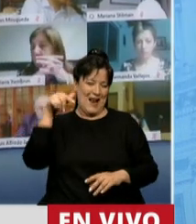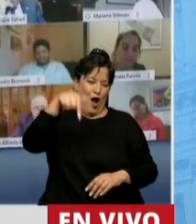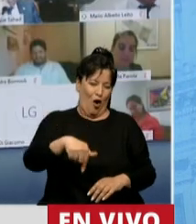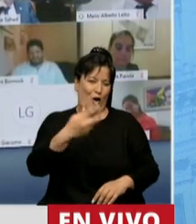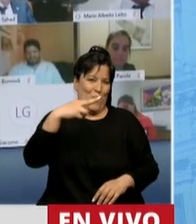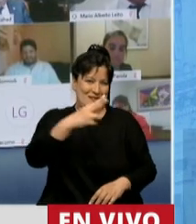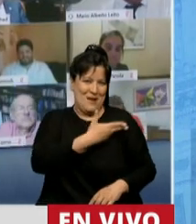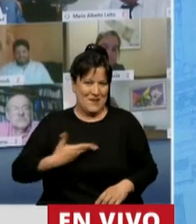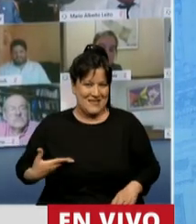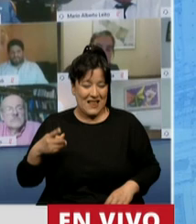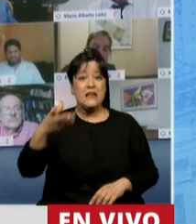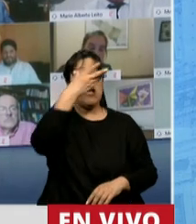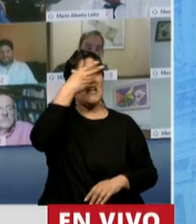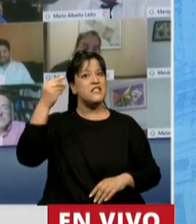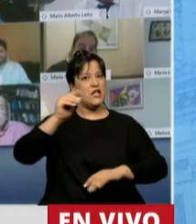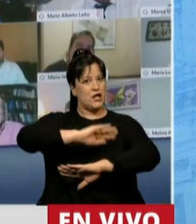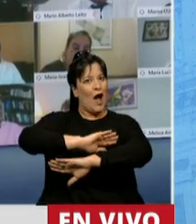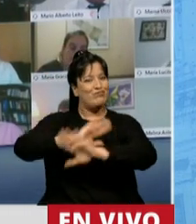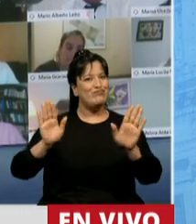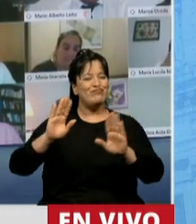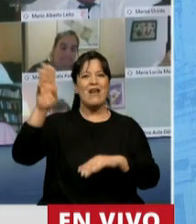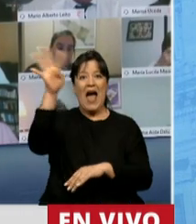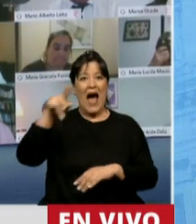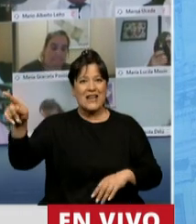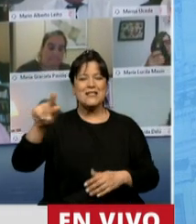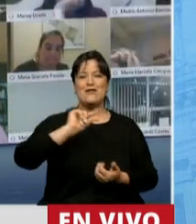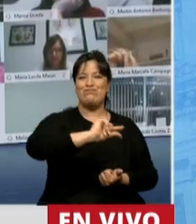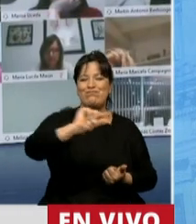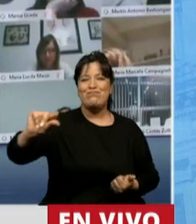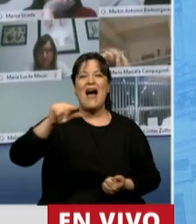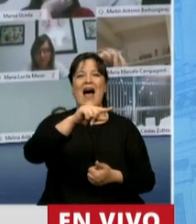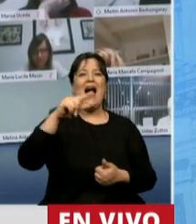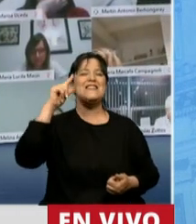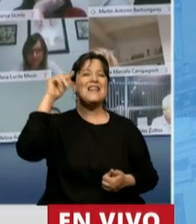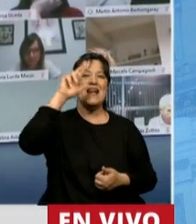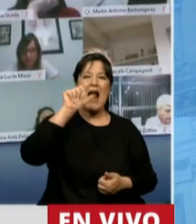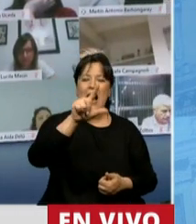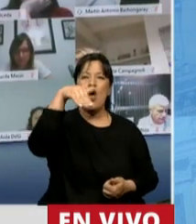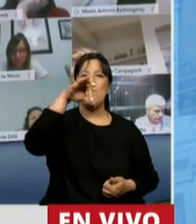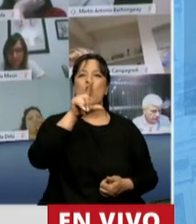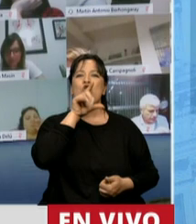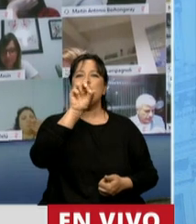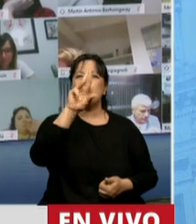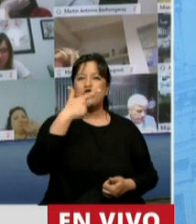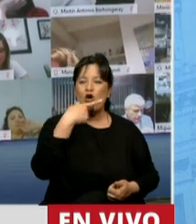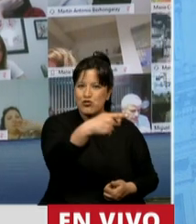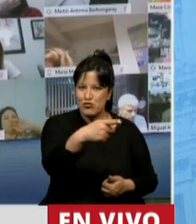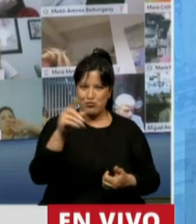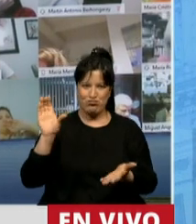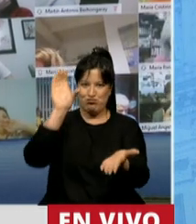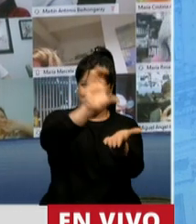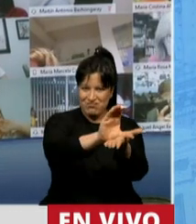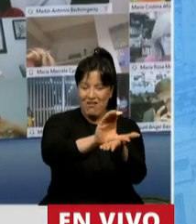kirner otorgó A partir de lancés un crédito a General Motors en mi provincia no que fue el que terminó